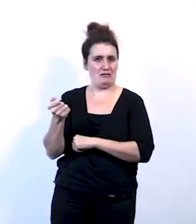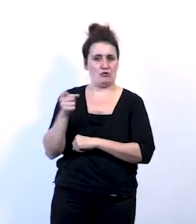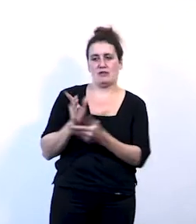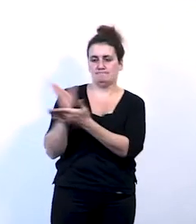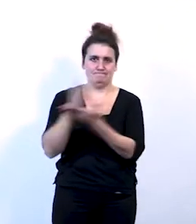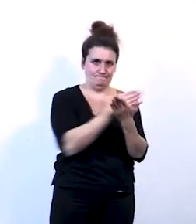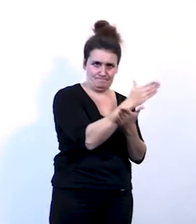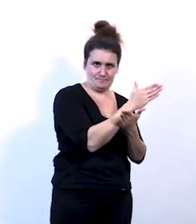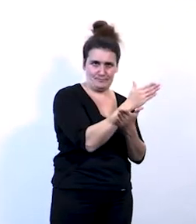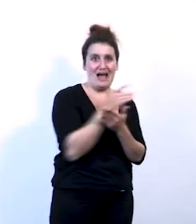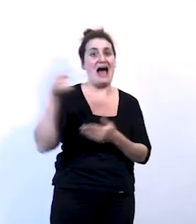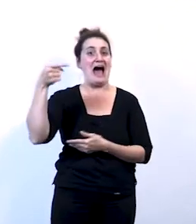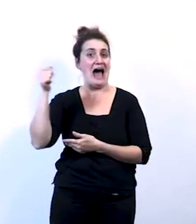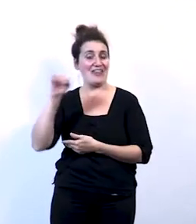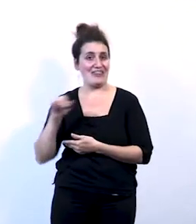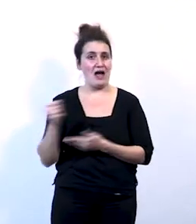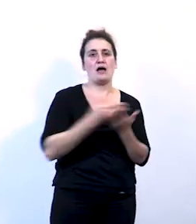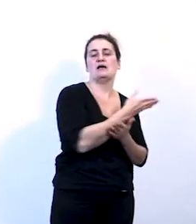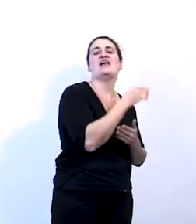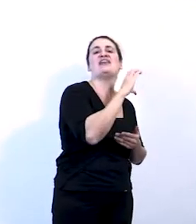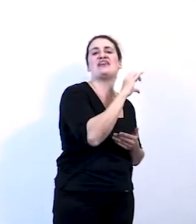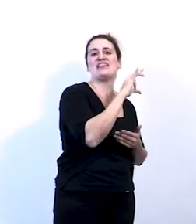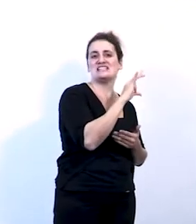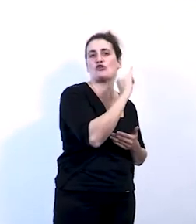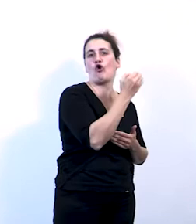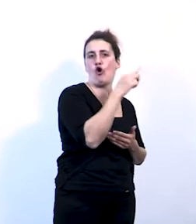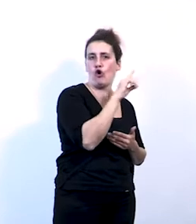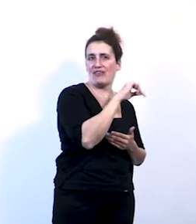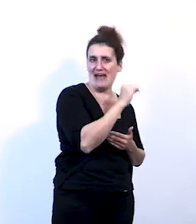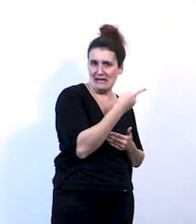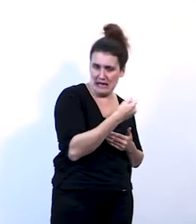Cisjordania. En 1967